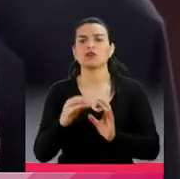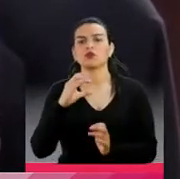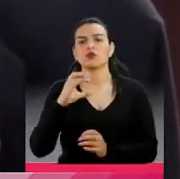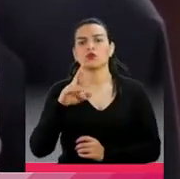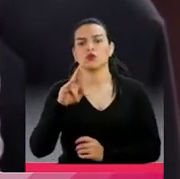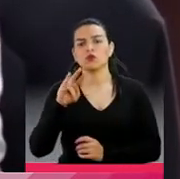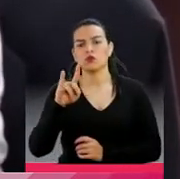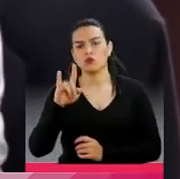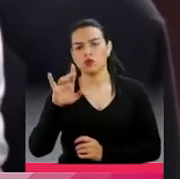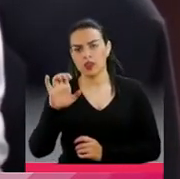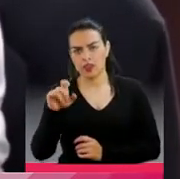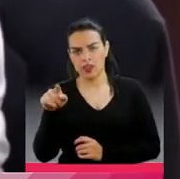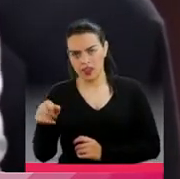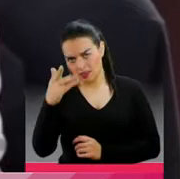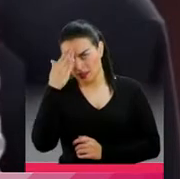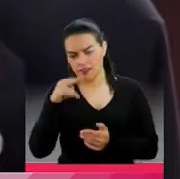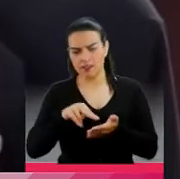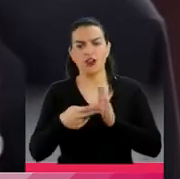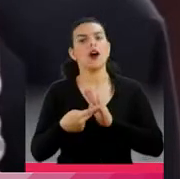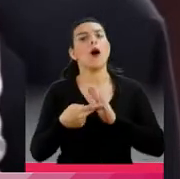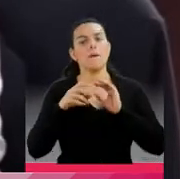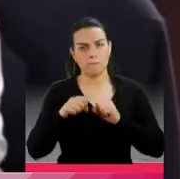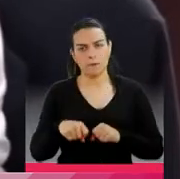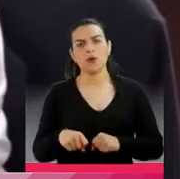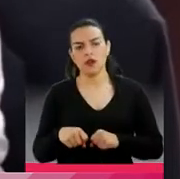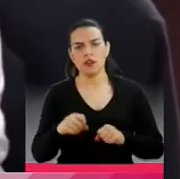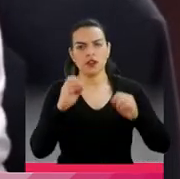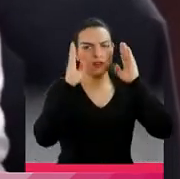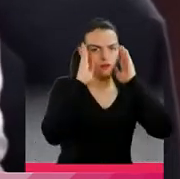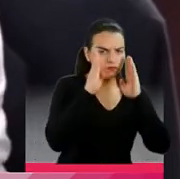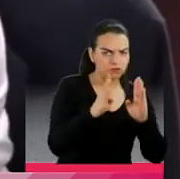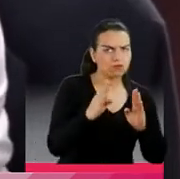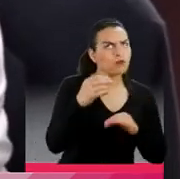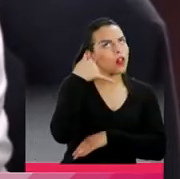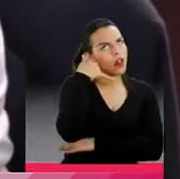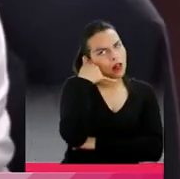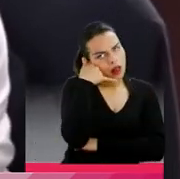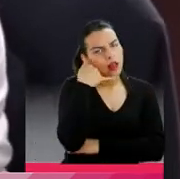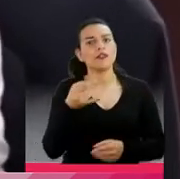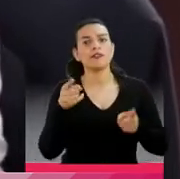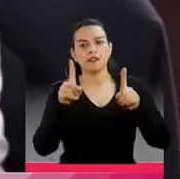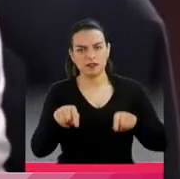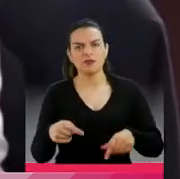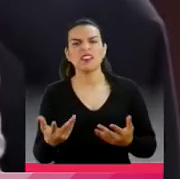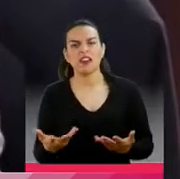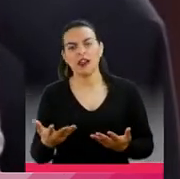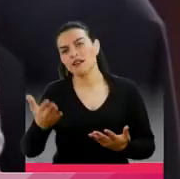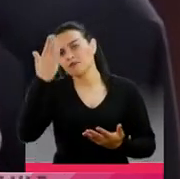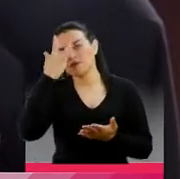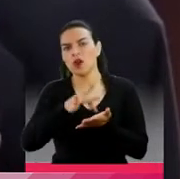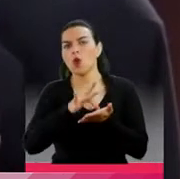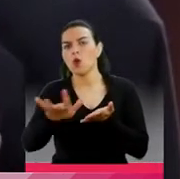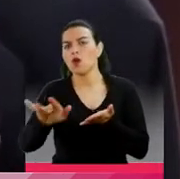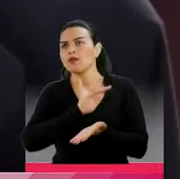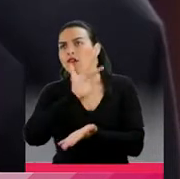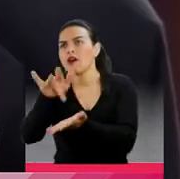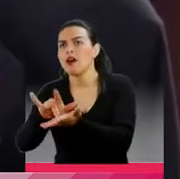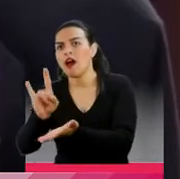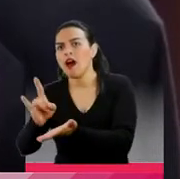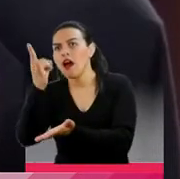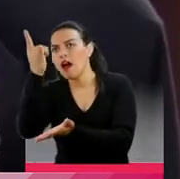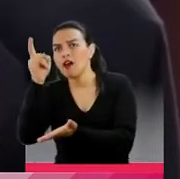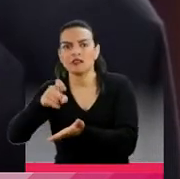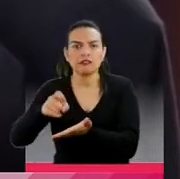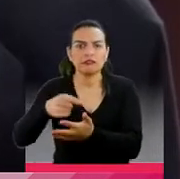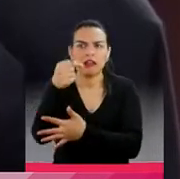tengan capacidad de asistencia telefónica, pero que también tengan capacidad de reacción domiciliaria con equipos específicos